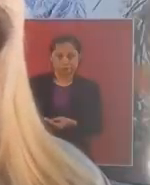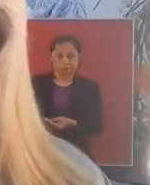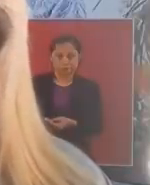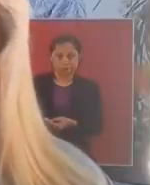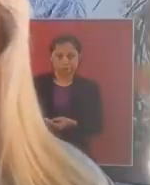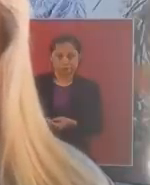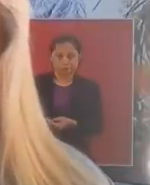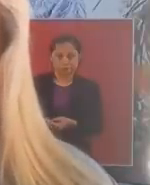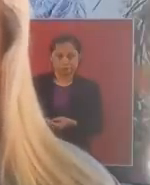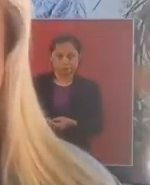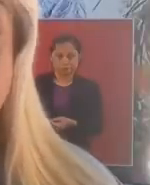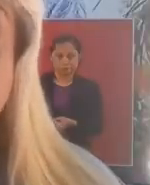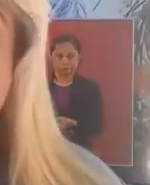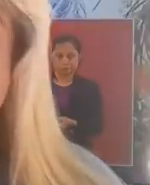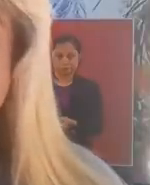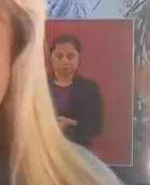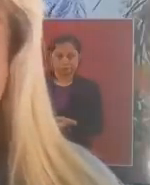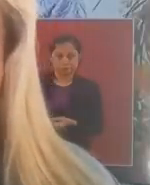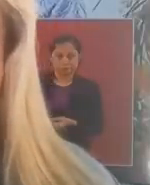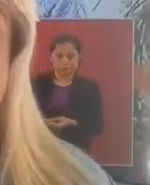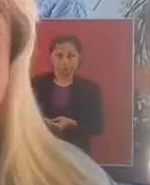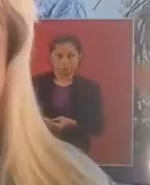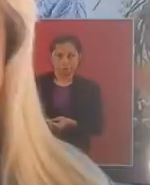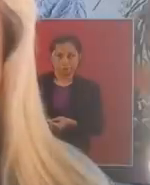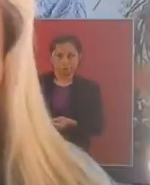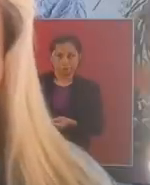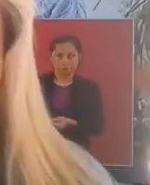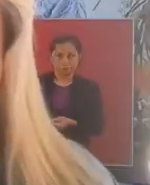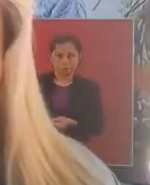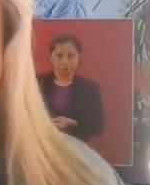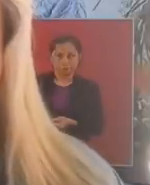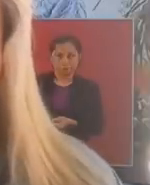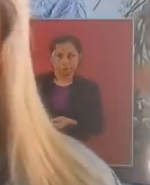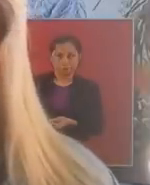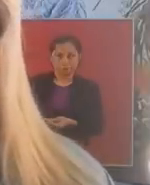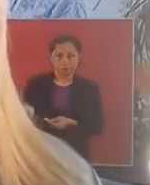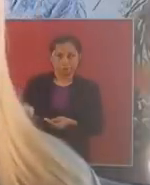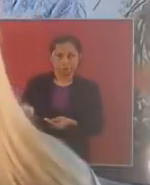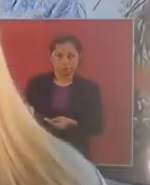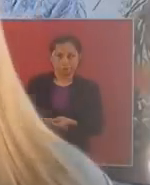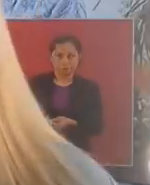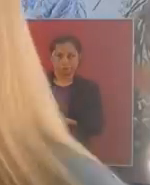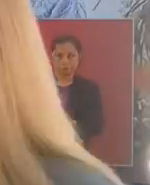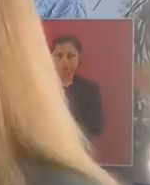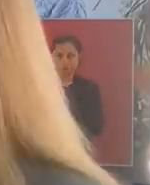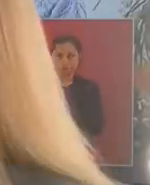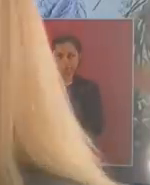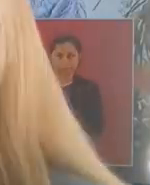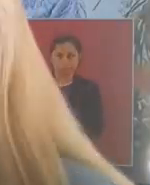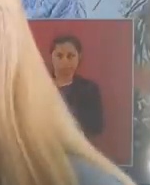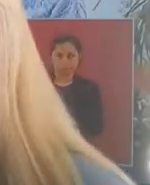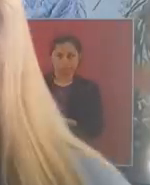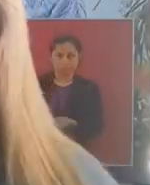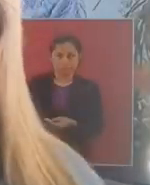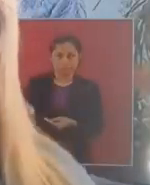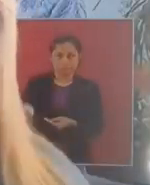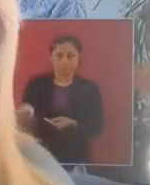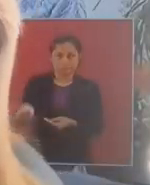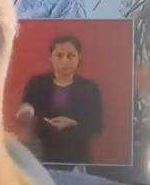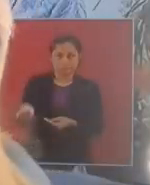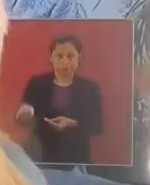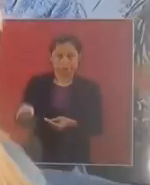en una situación muy dolorosa, muy lamentable. Entonces estos primeros apoyos